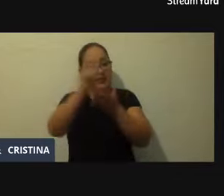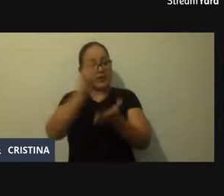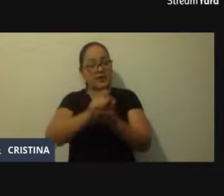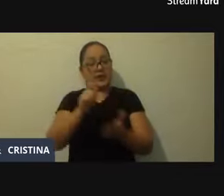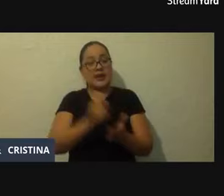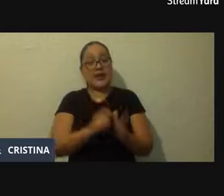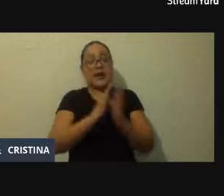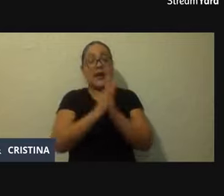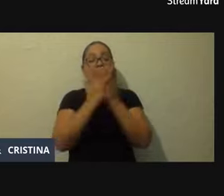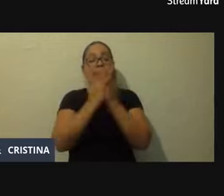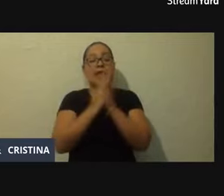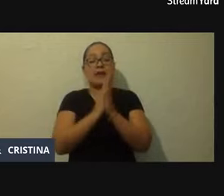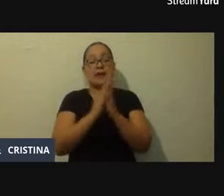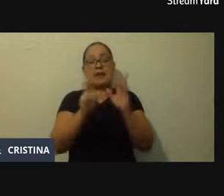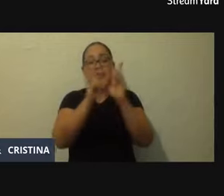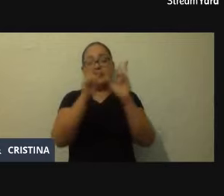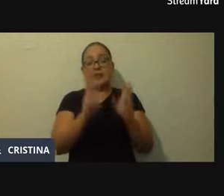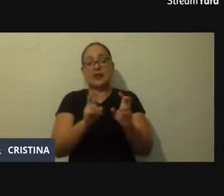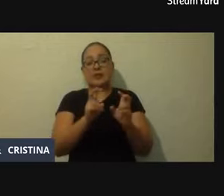es Blanco,